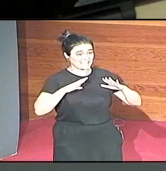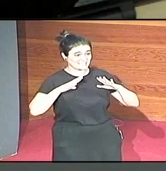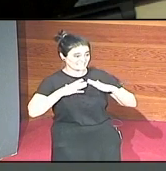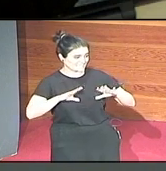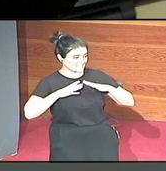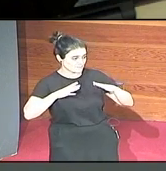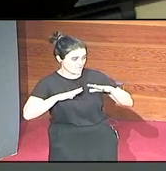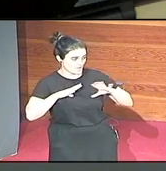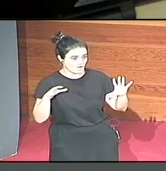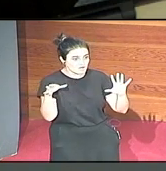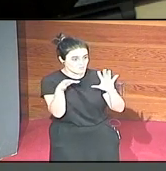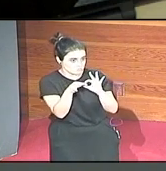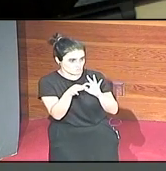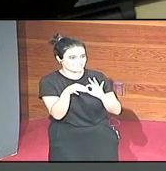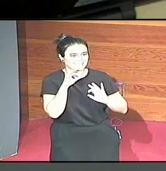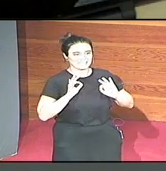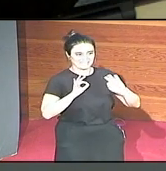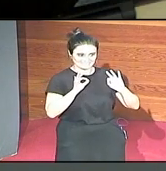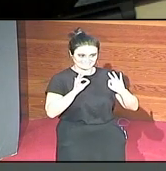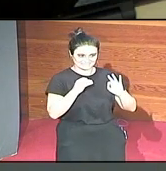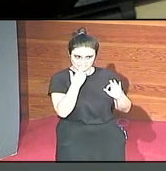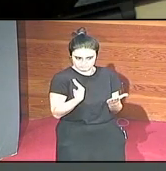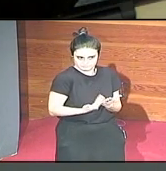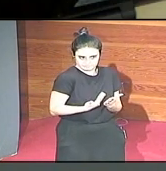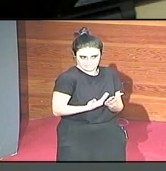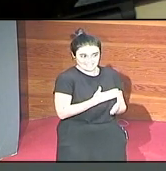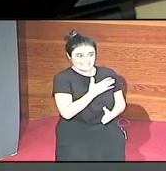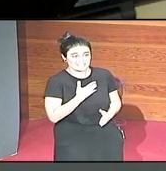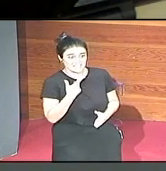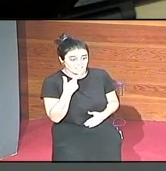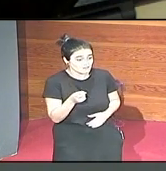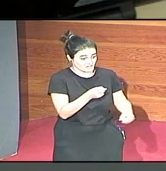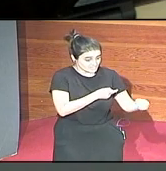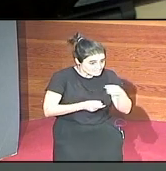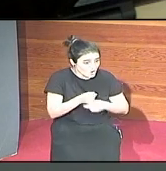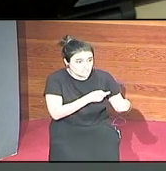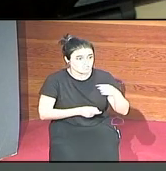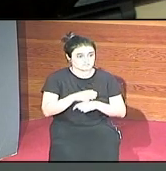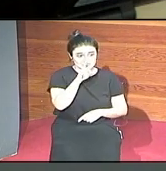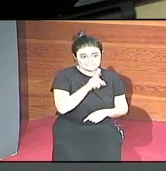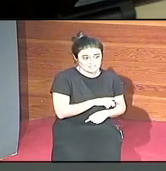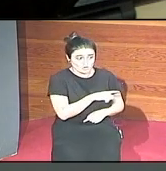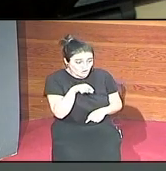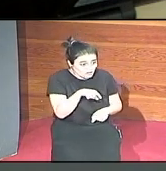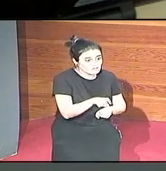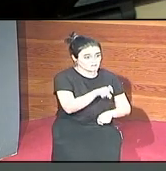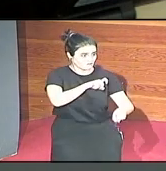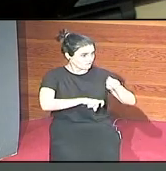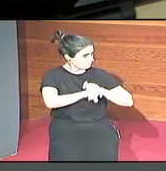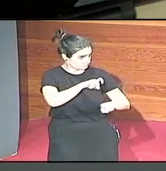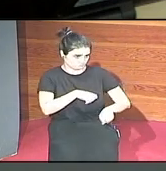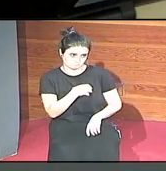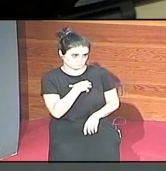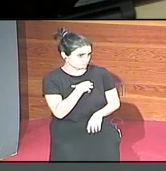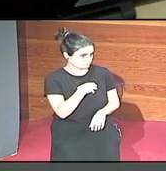son hechos consumados y que ninguna negociación puede pretender revertir este nuevo statu quo.